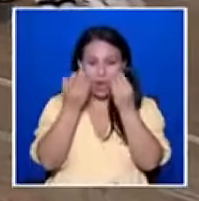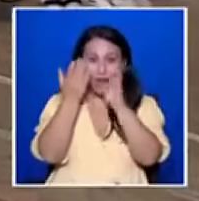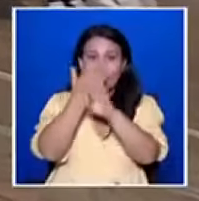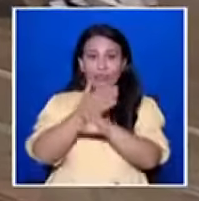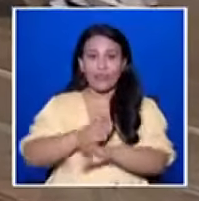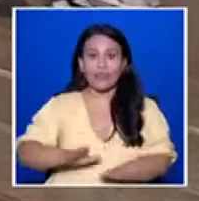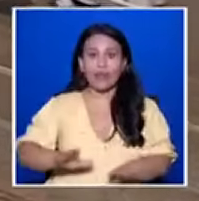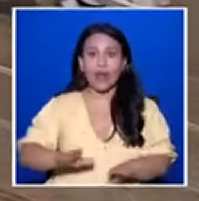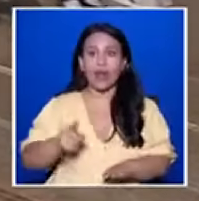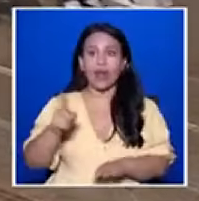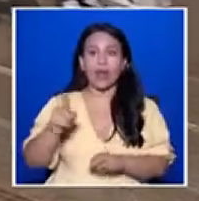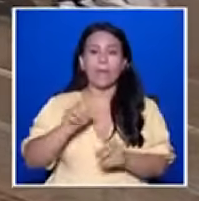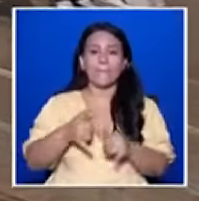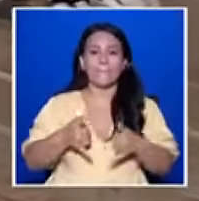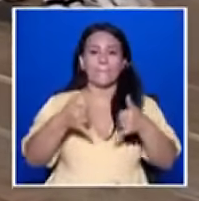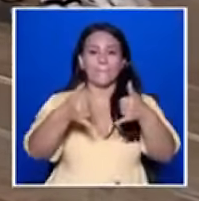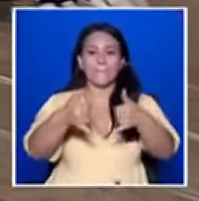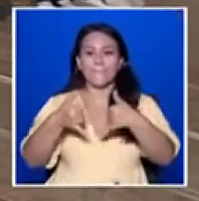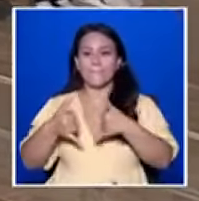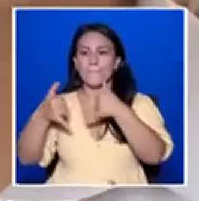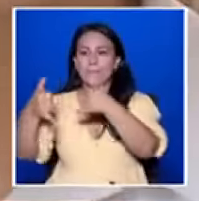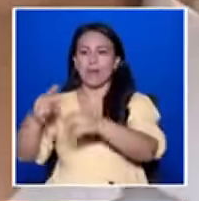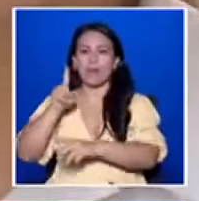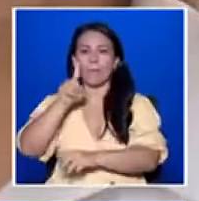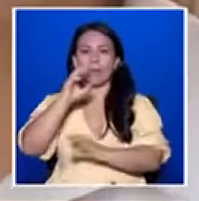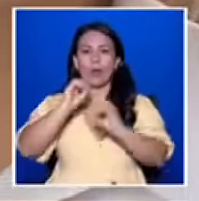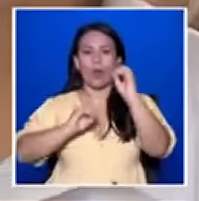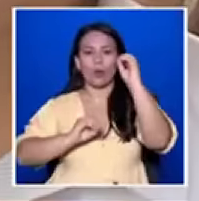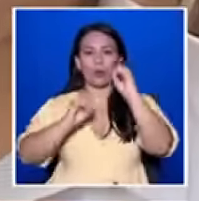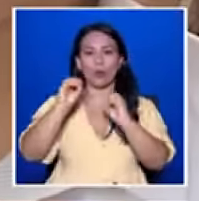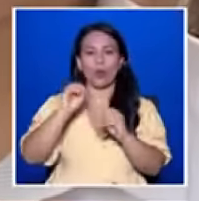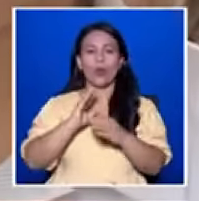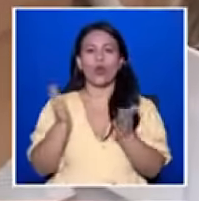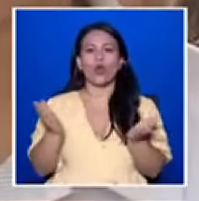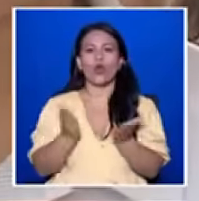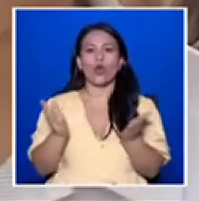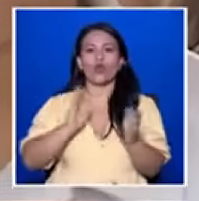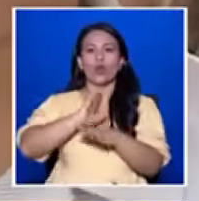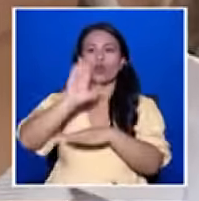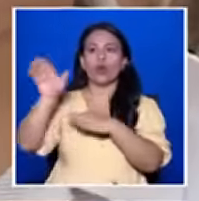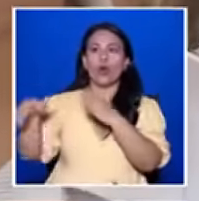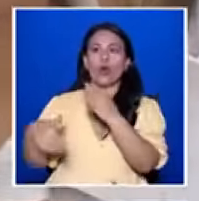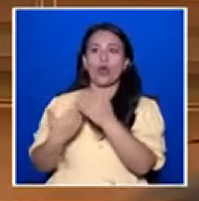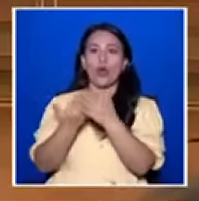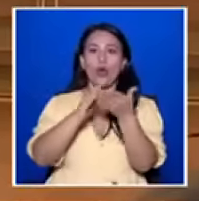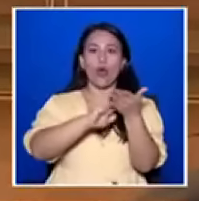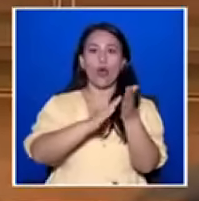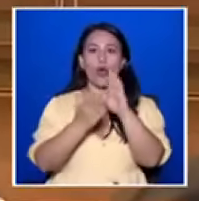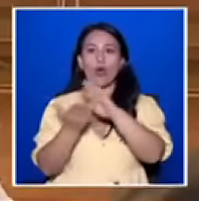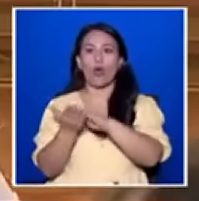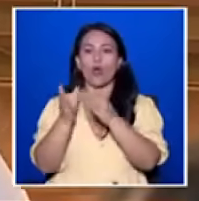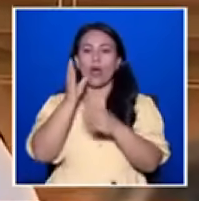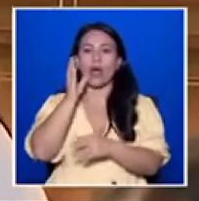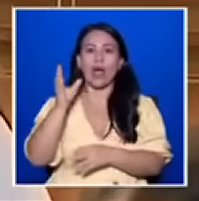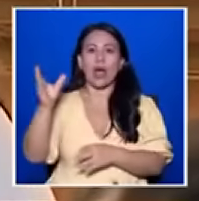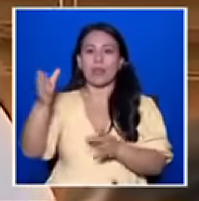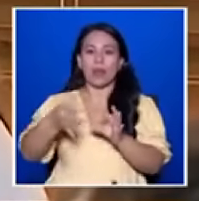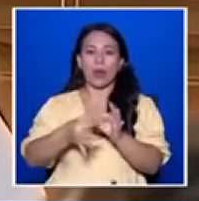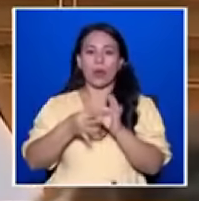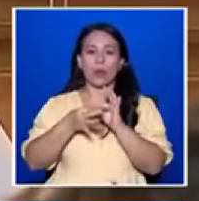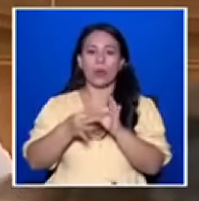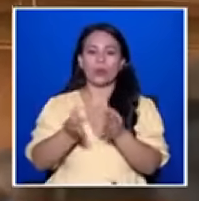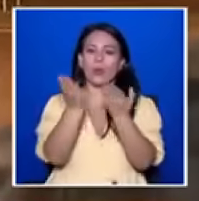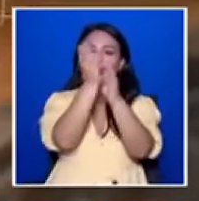finalizará con una gala de premiación el 1 de octubre, donde todos los coristas de los planteles cantarán juntos